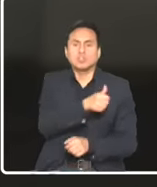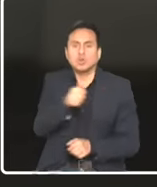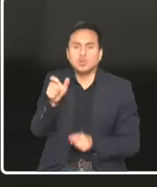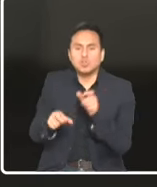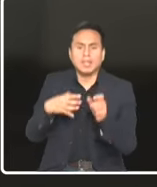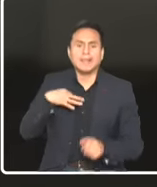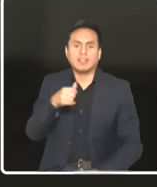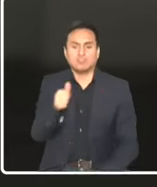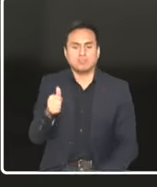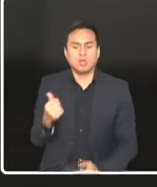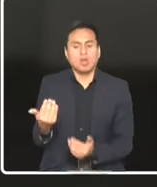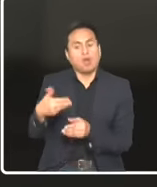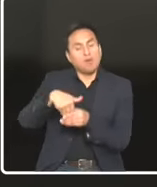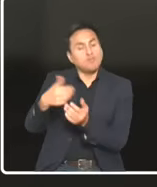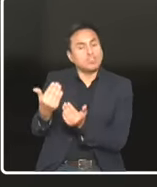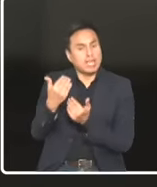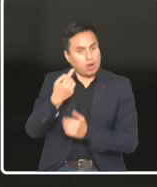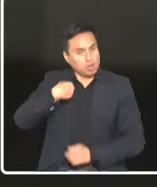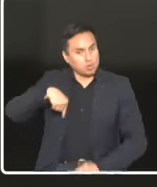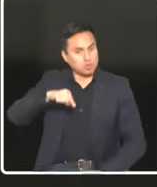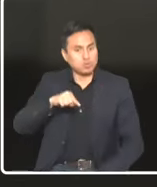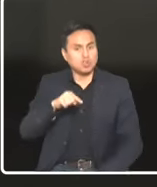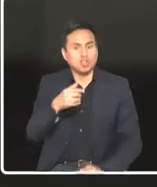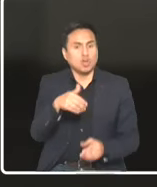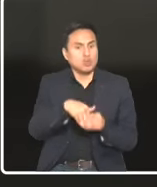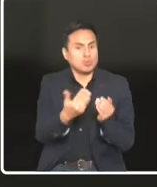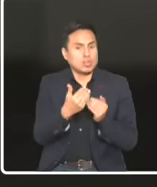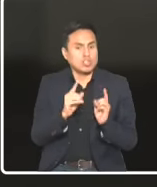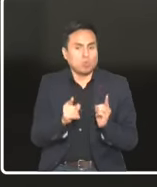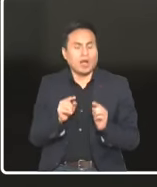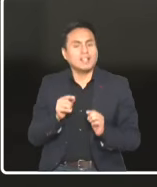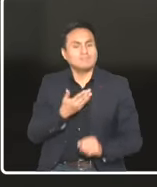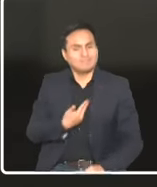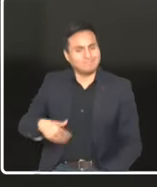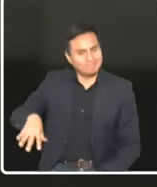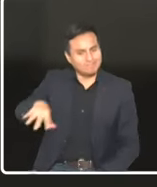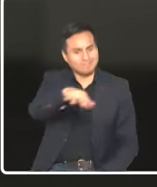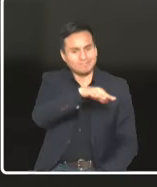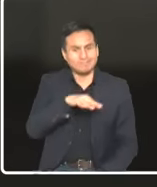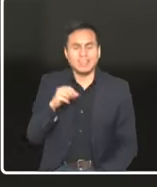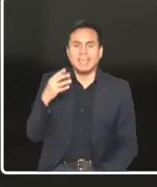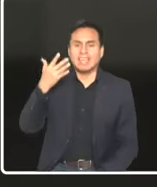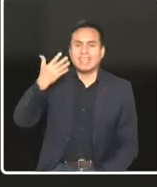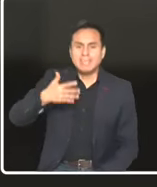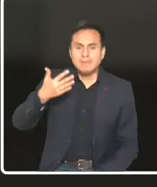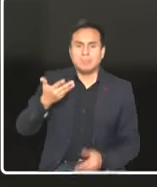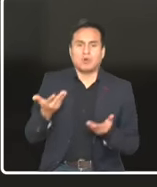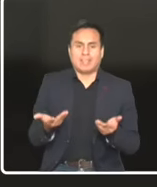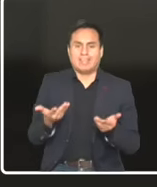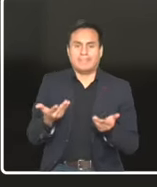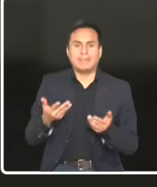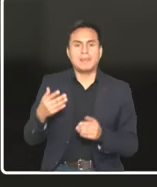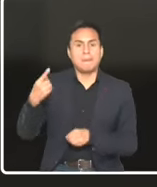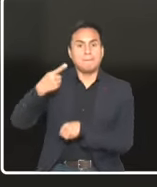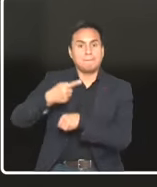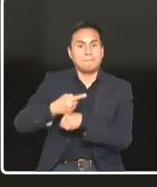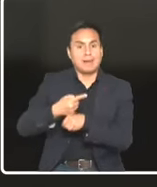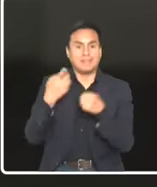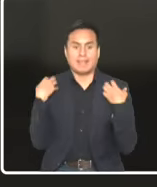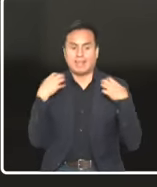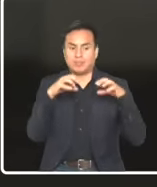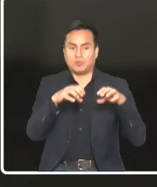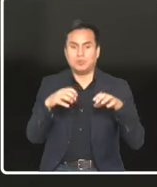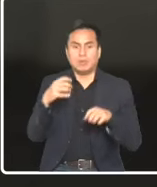para quienes votaron por nosotros como Para quienes no y por lo tanto es importante que este mandato